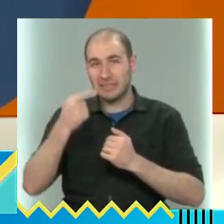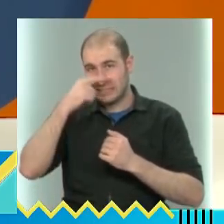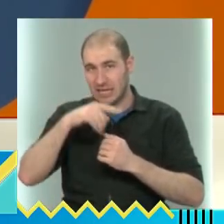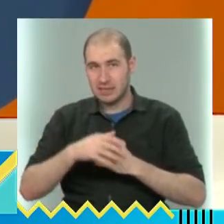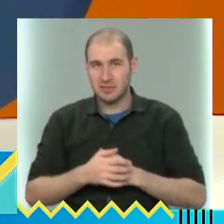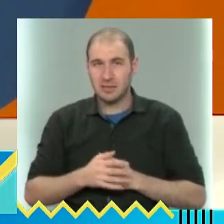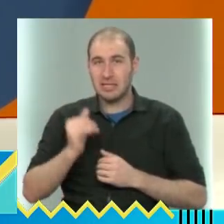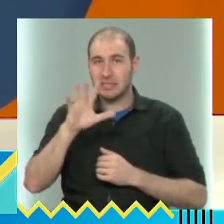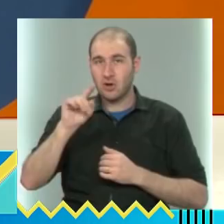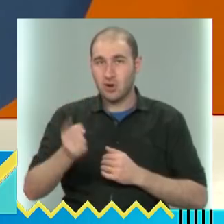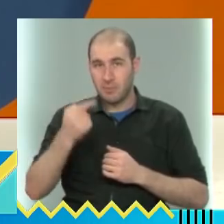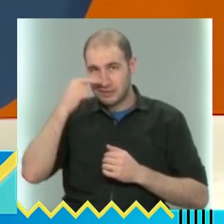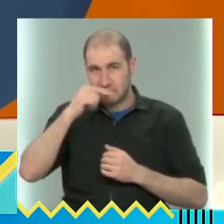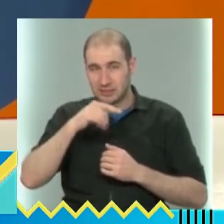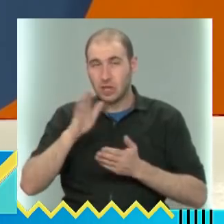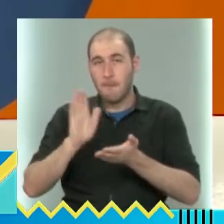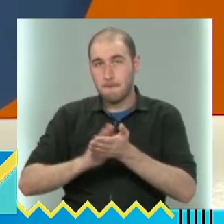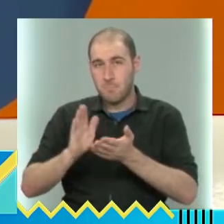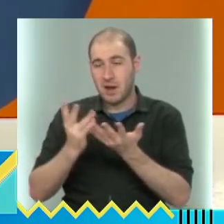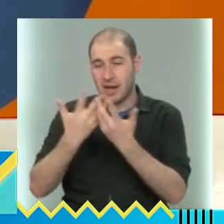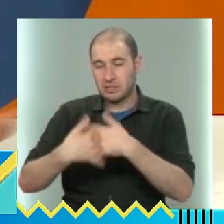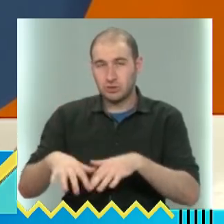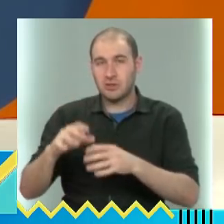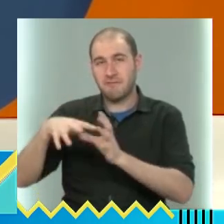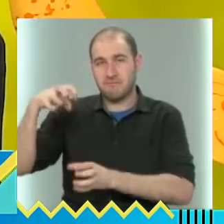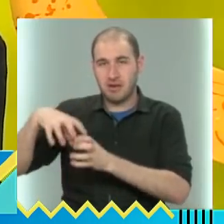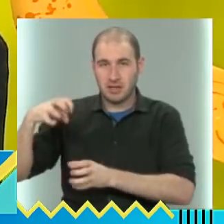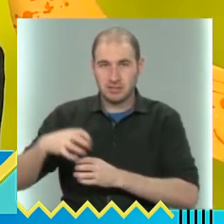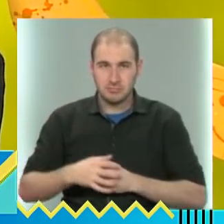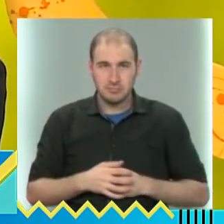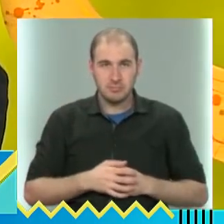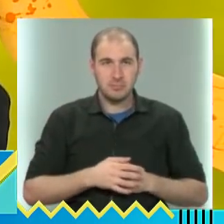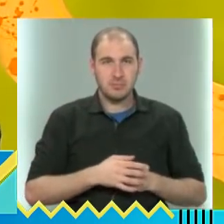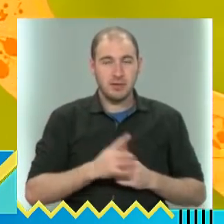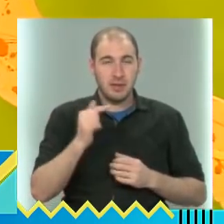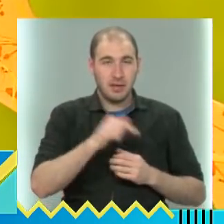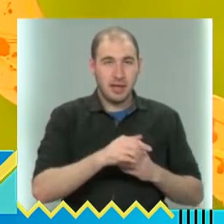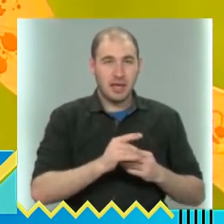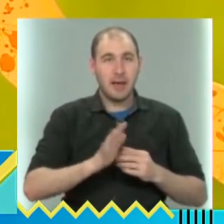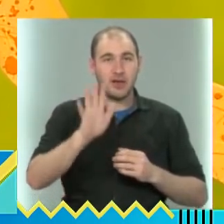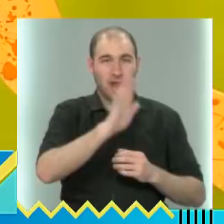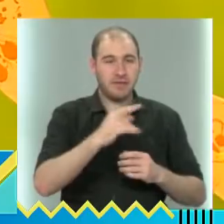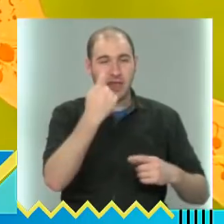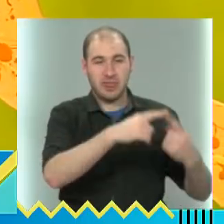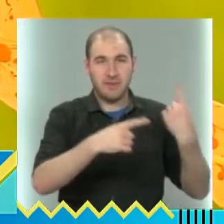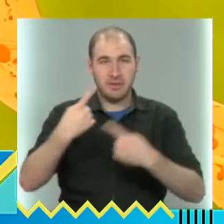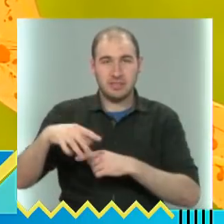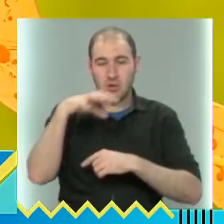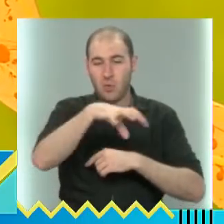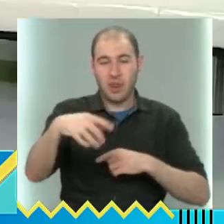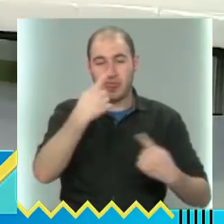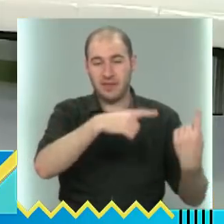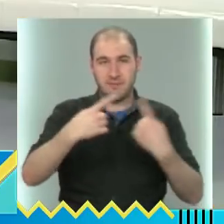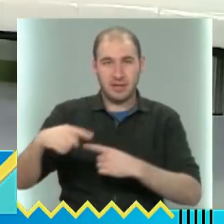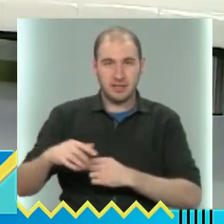magnitud 5,7, probado relacionado con la actividad del fracking. Hay absolutamente geologías diferentes en lugares diferentes. Que no